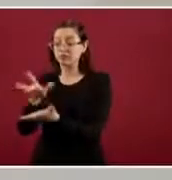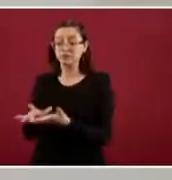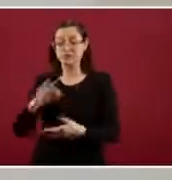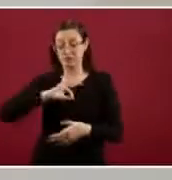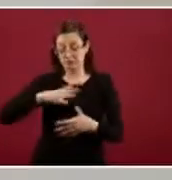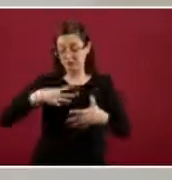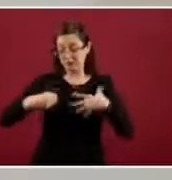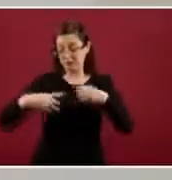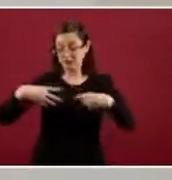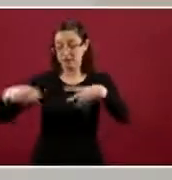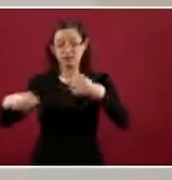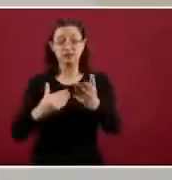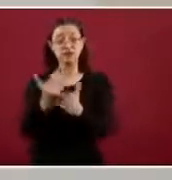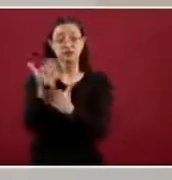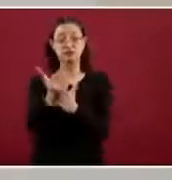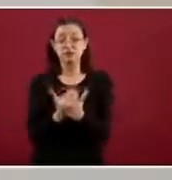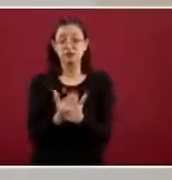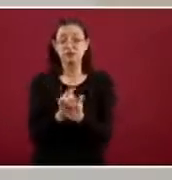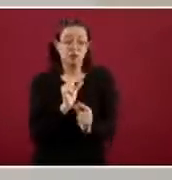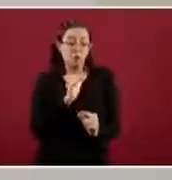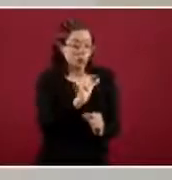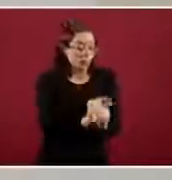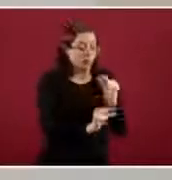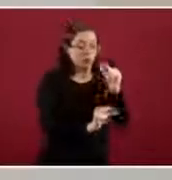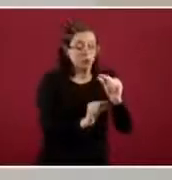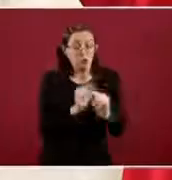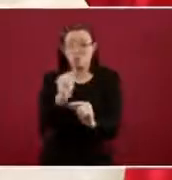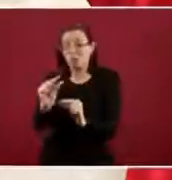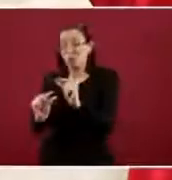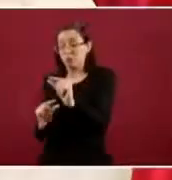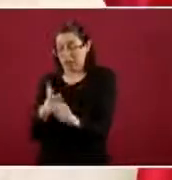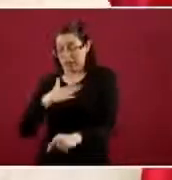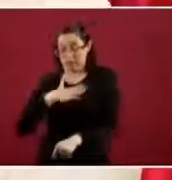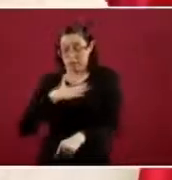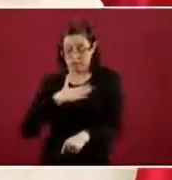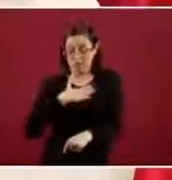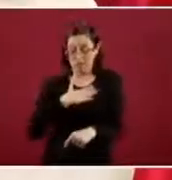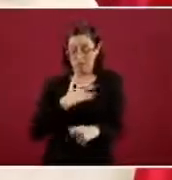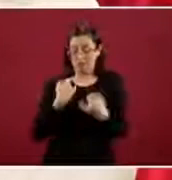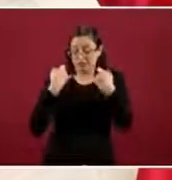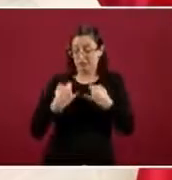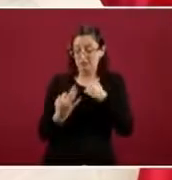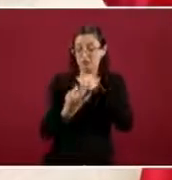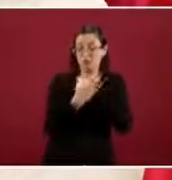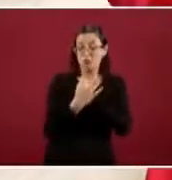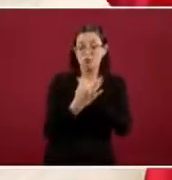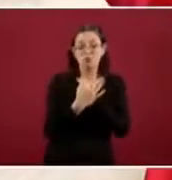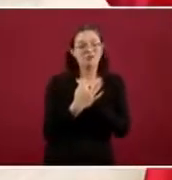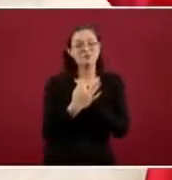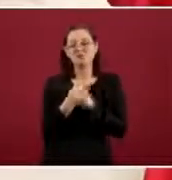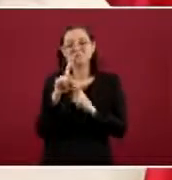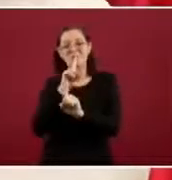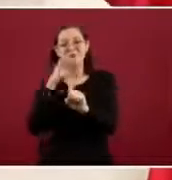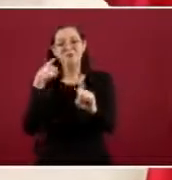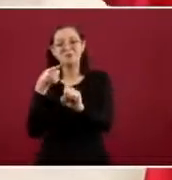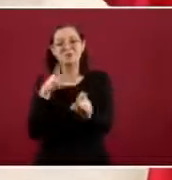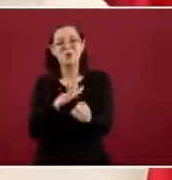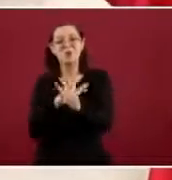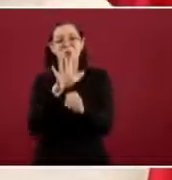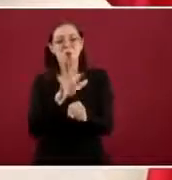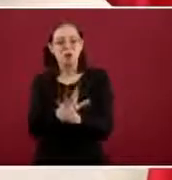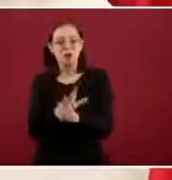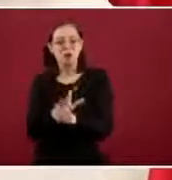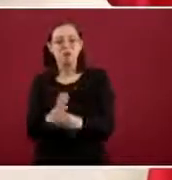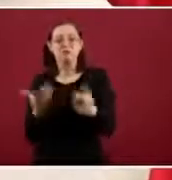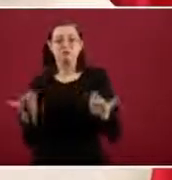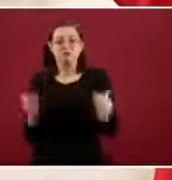transmisión. Pero el propósito no es que se defienda del riesgo de contagio en lo individual. El propósito es que si esa persona